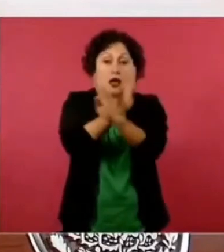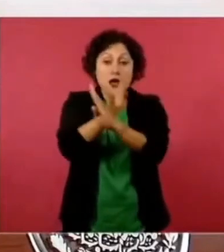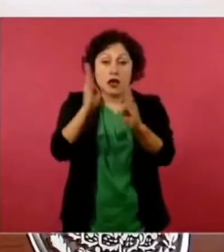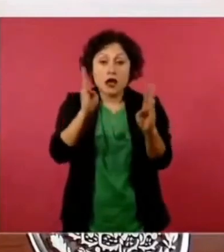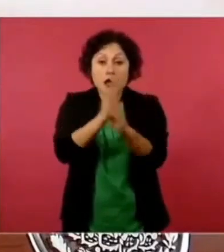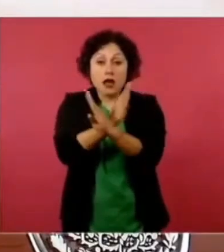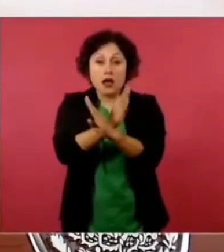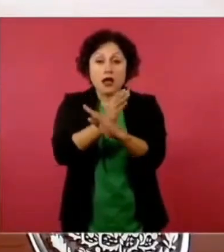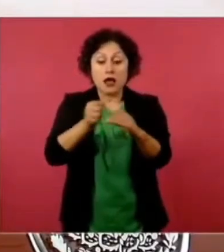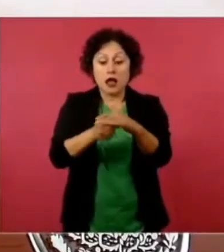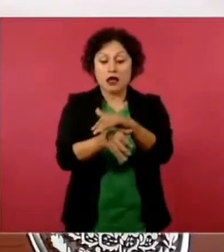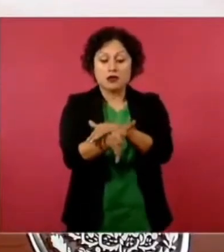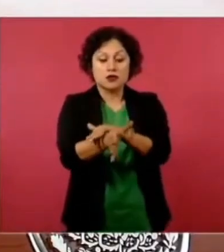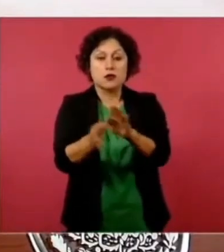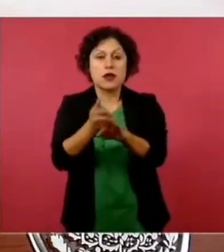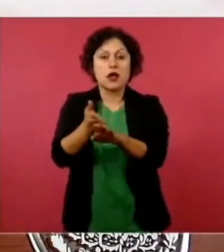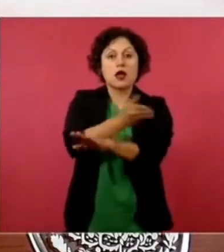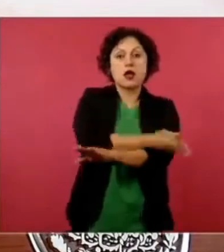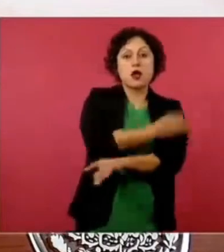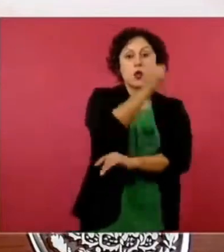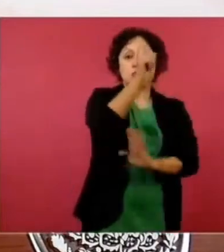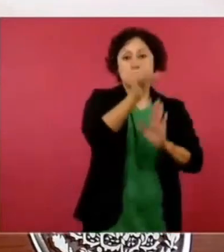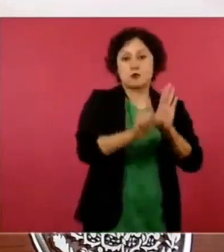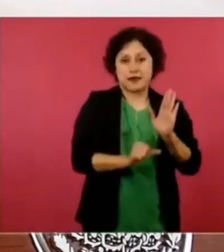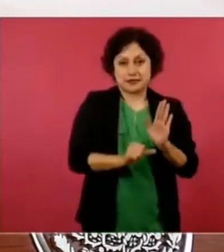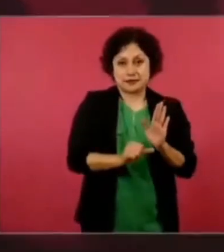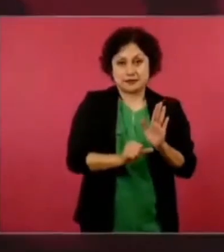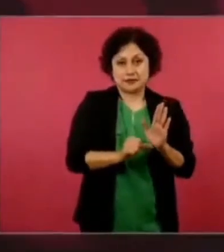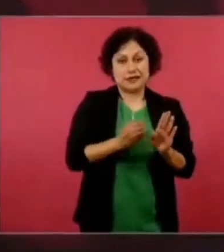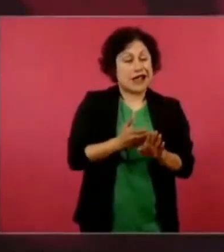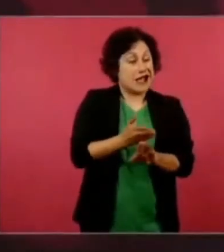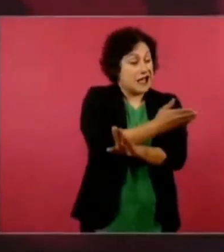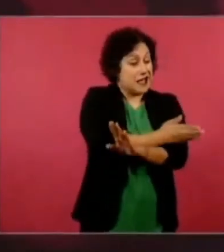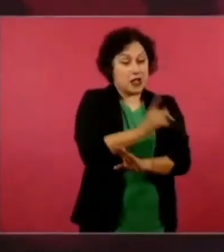de los sucesos de Iguala.